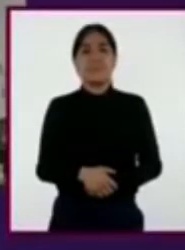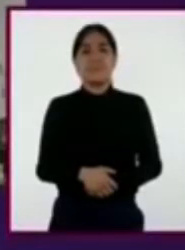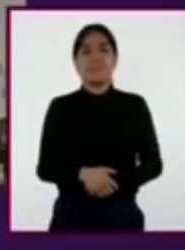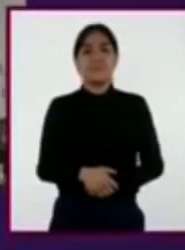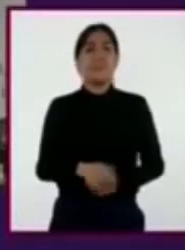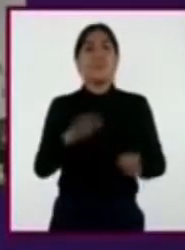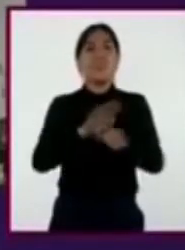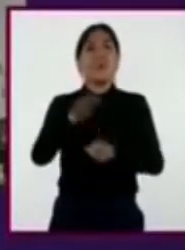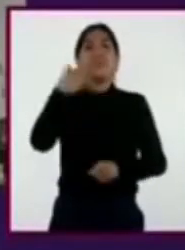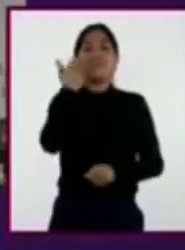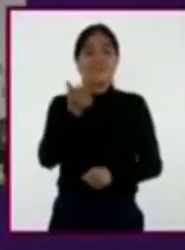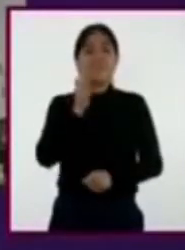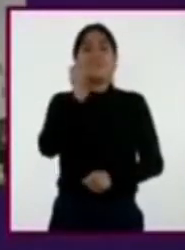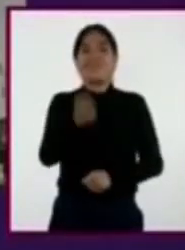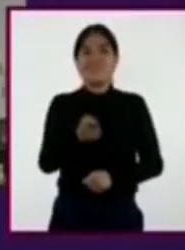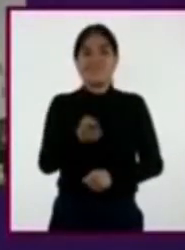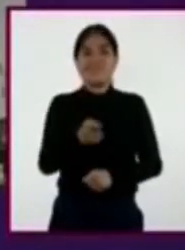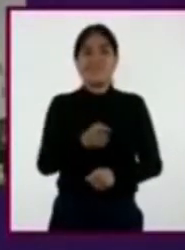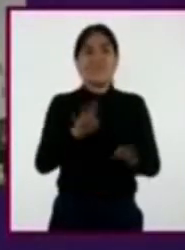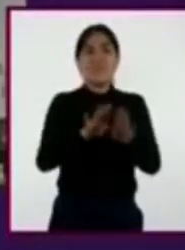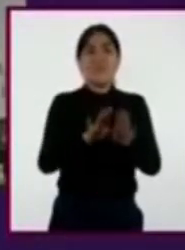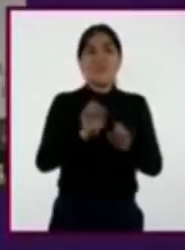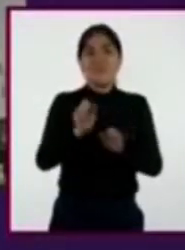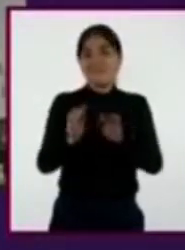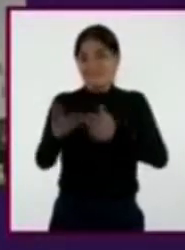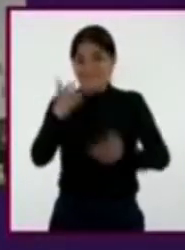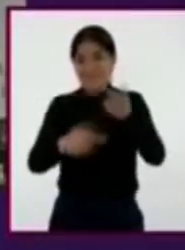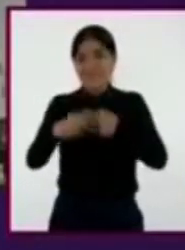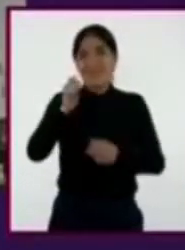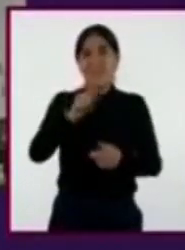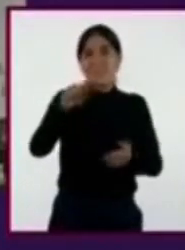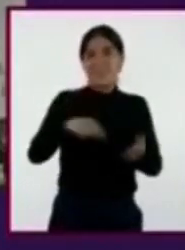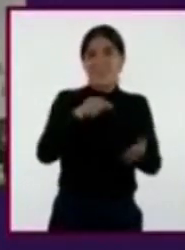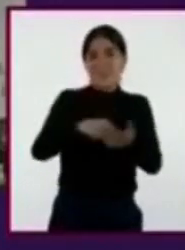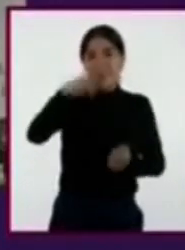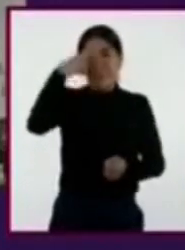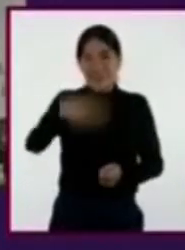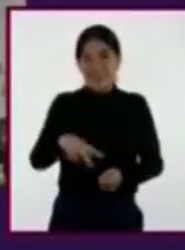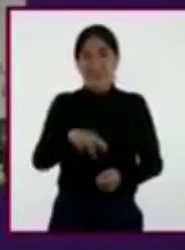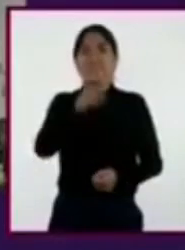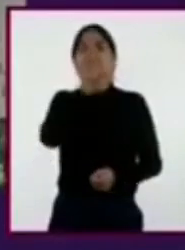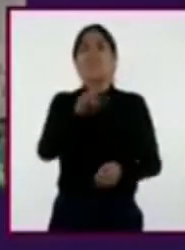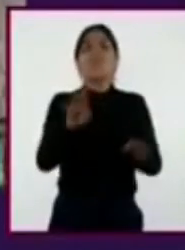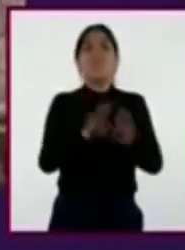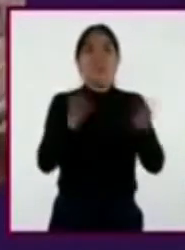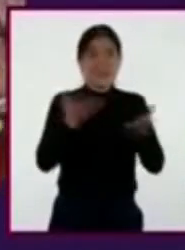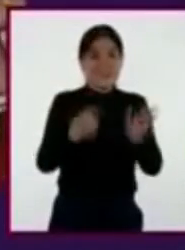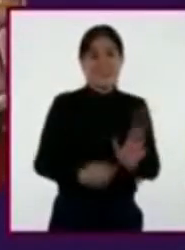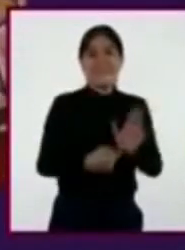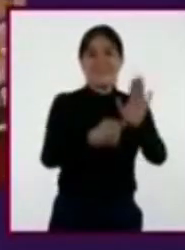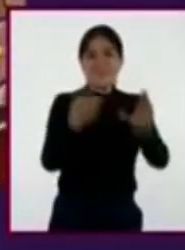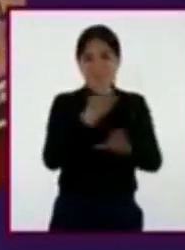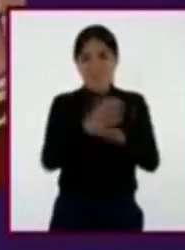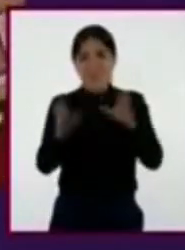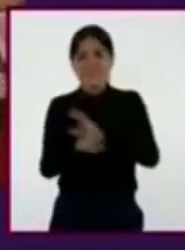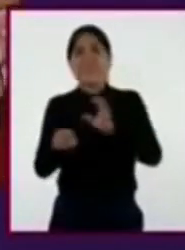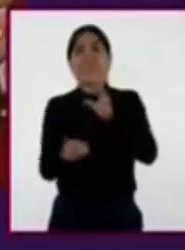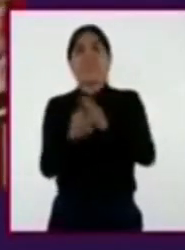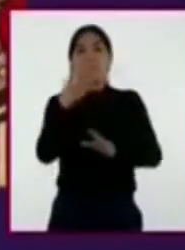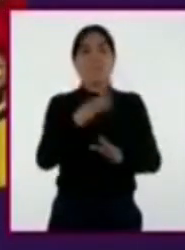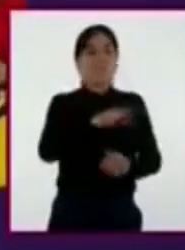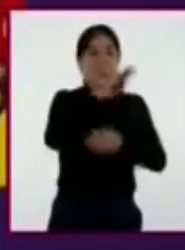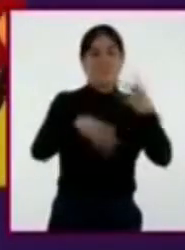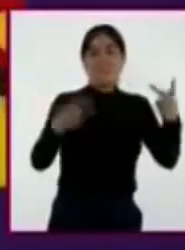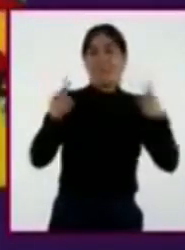Lo que queríamos era mucho rescatar la cuestión mexicana y también como decir cosas nuevas que lo que todo